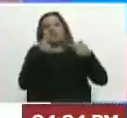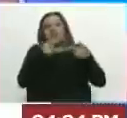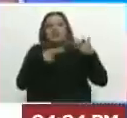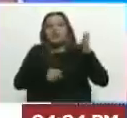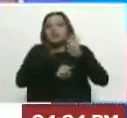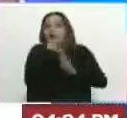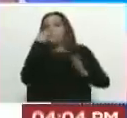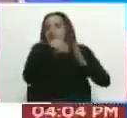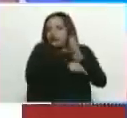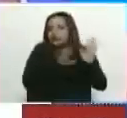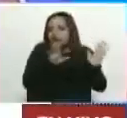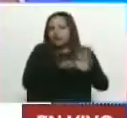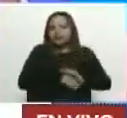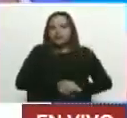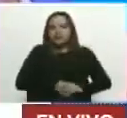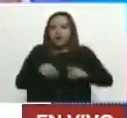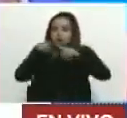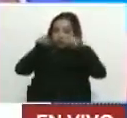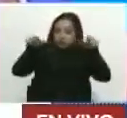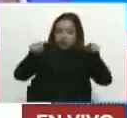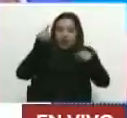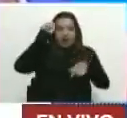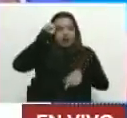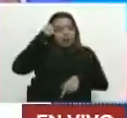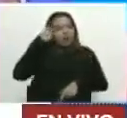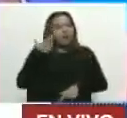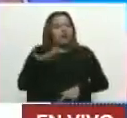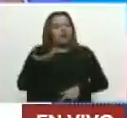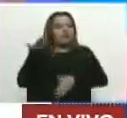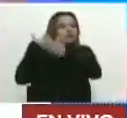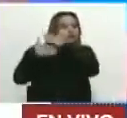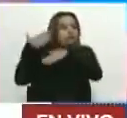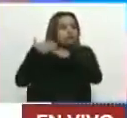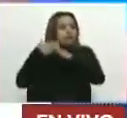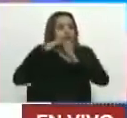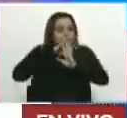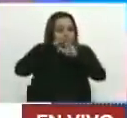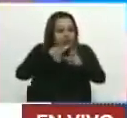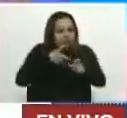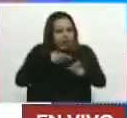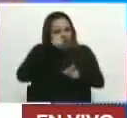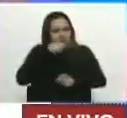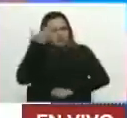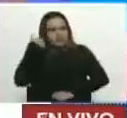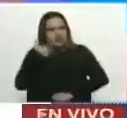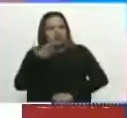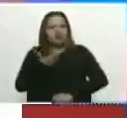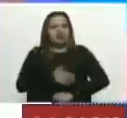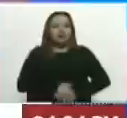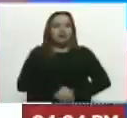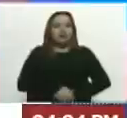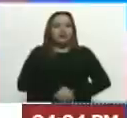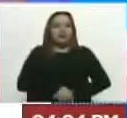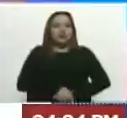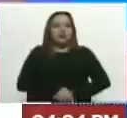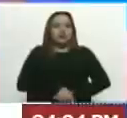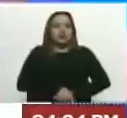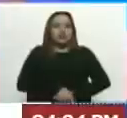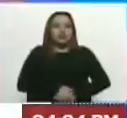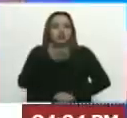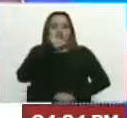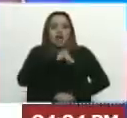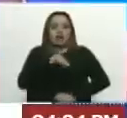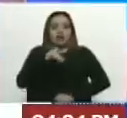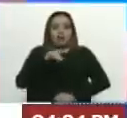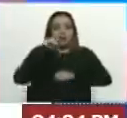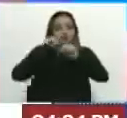más profundas. Ustedes ya recordarán mis declaraciones del año pasado que fueron brutalmente recibidas en